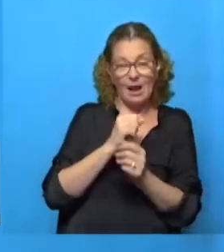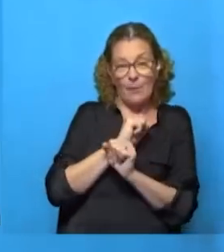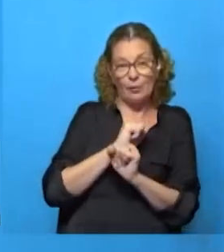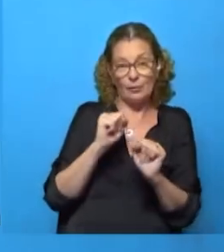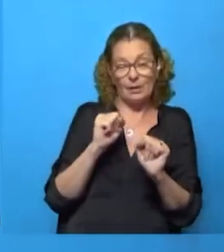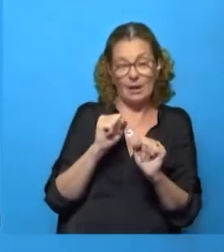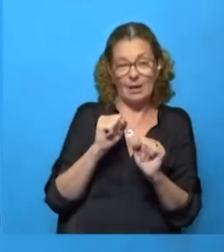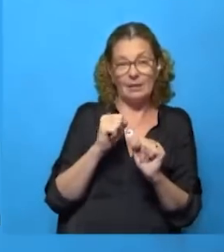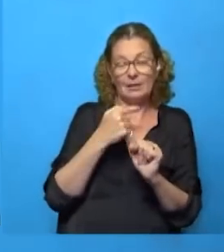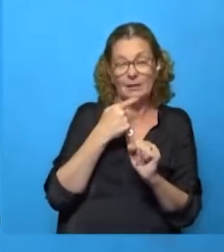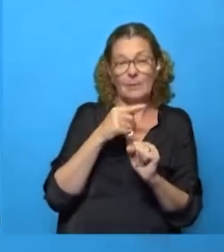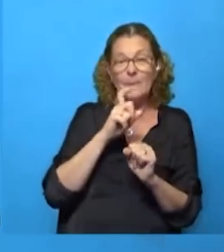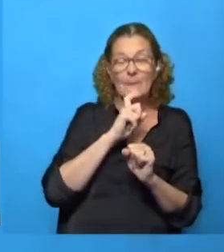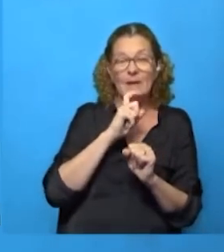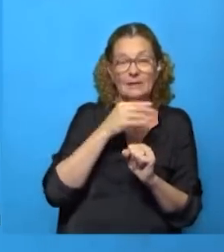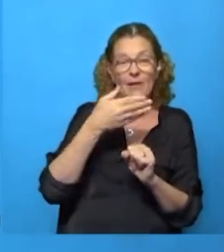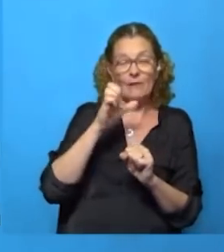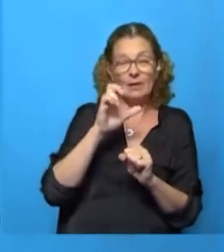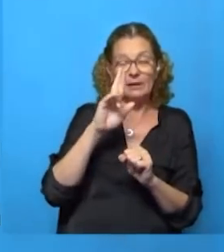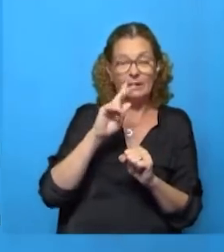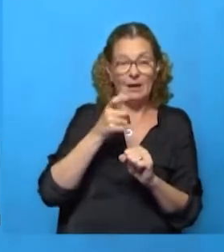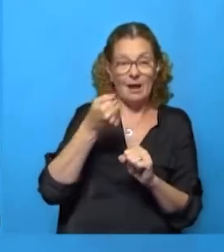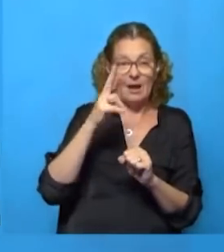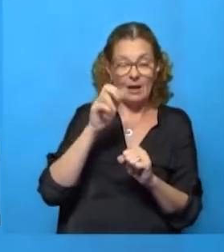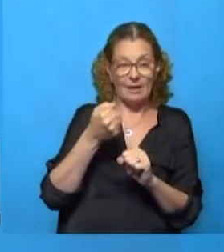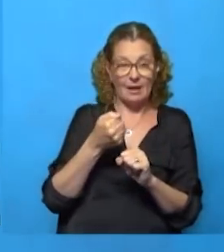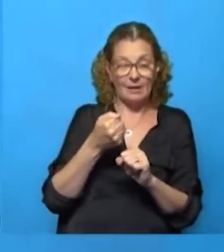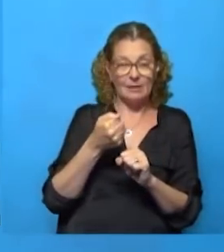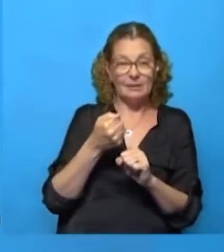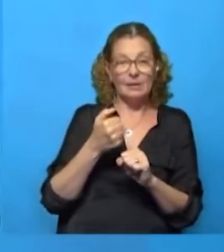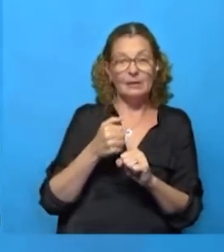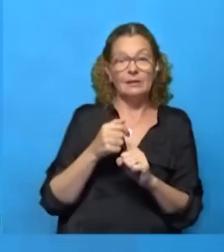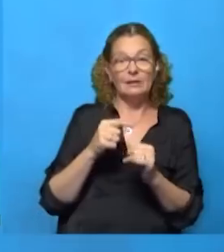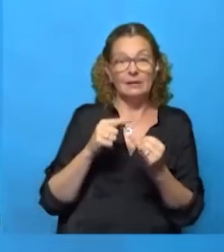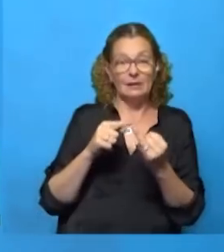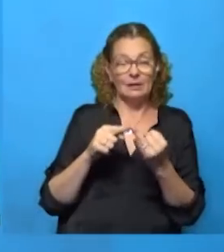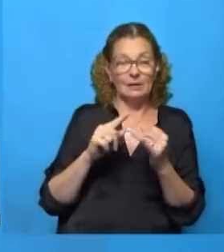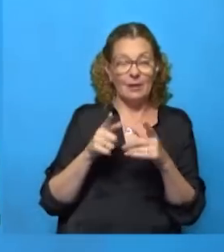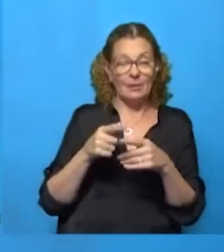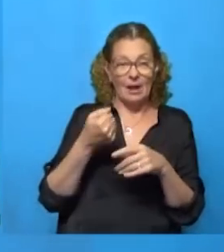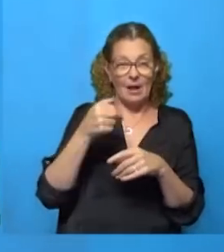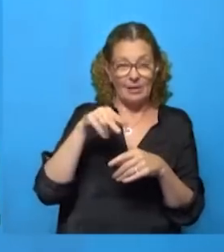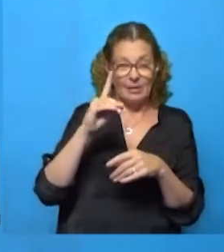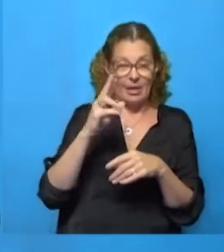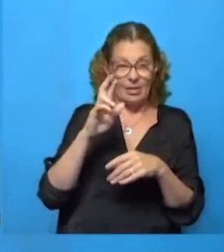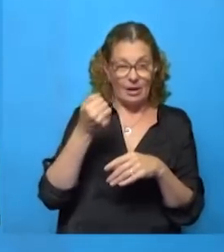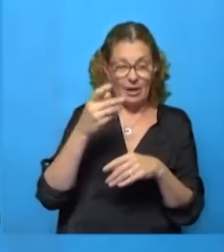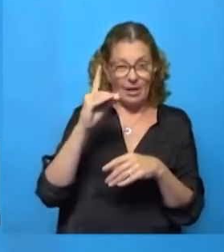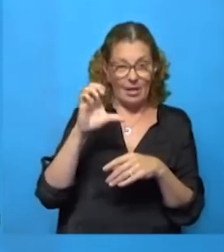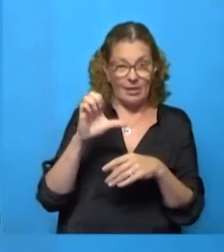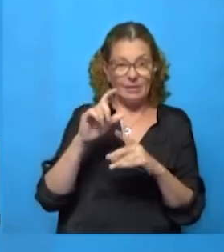de ratificarse en marzo de Vergara como convocatoria progresista selenista y esta lo de Andrade como bueno